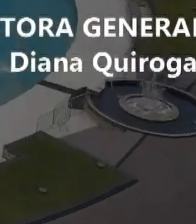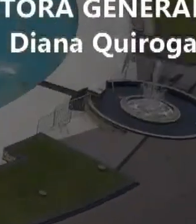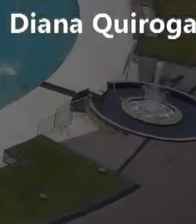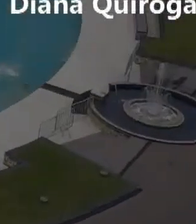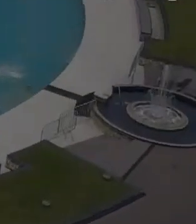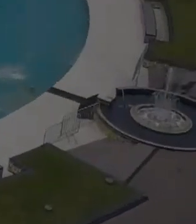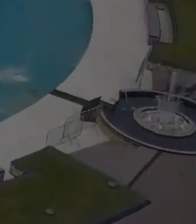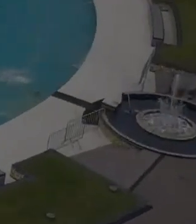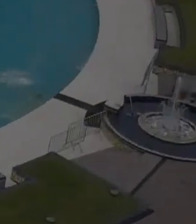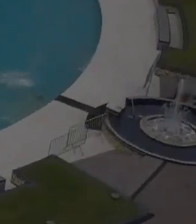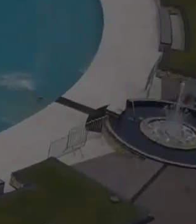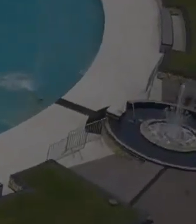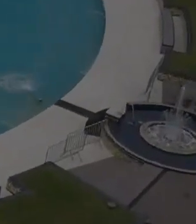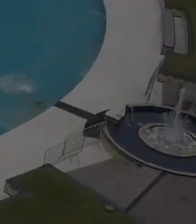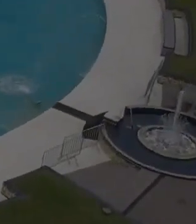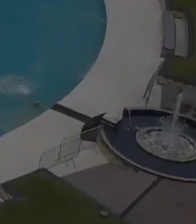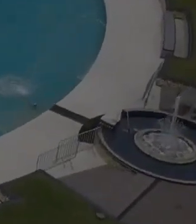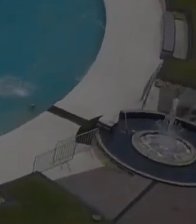¡Gracias!